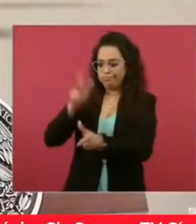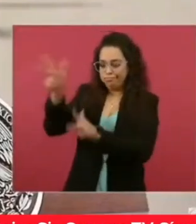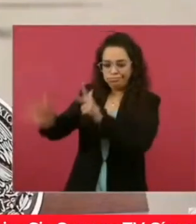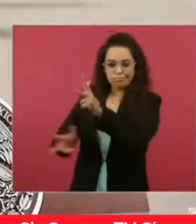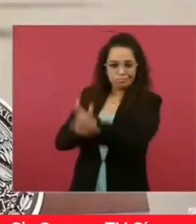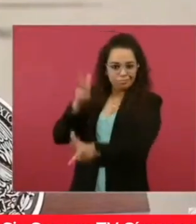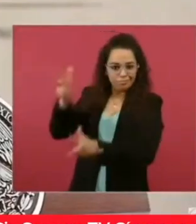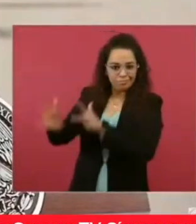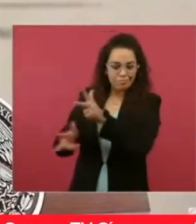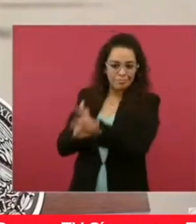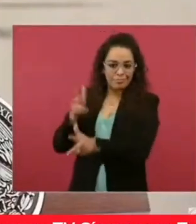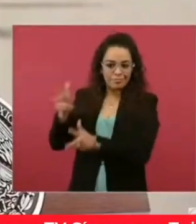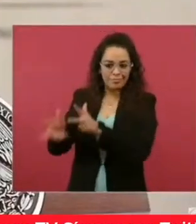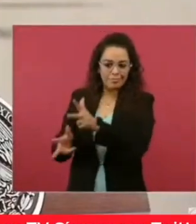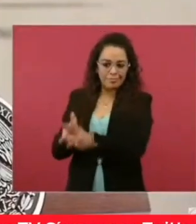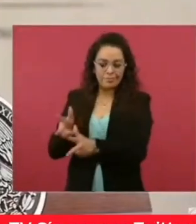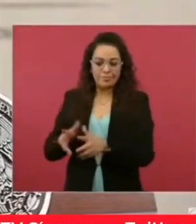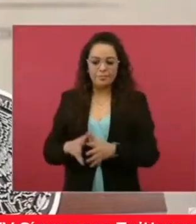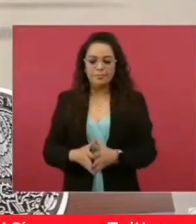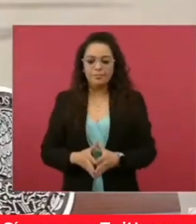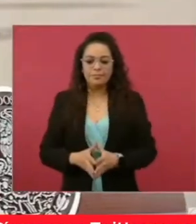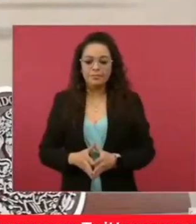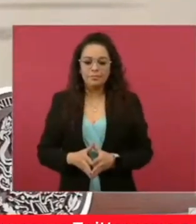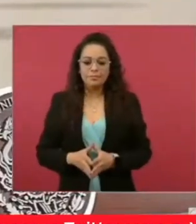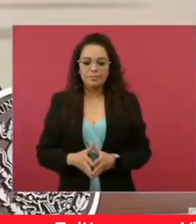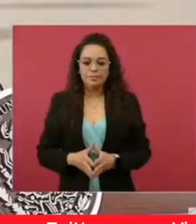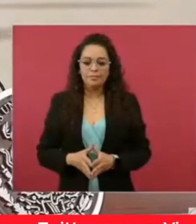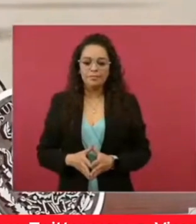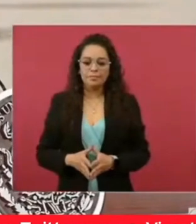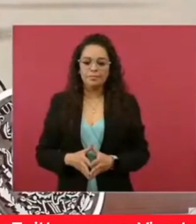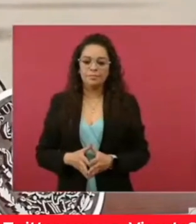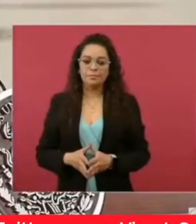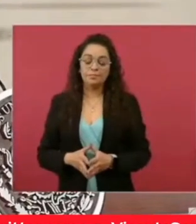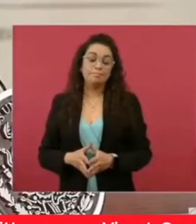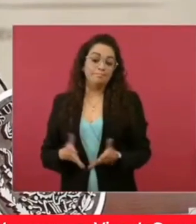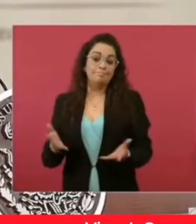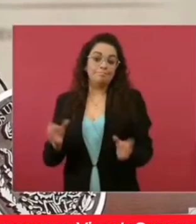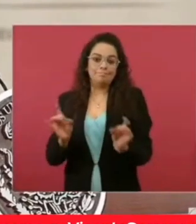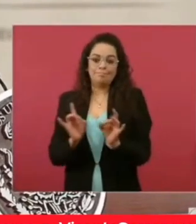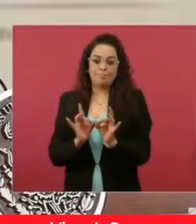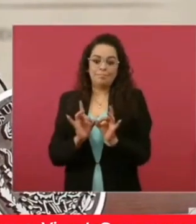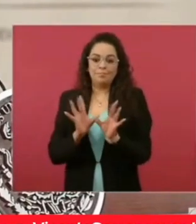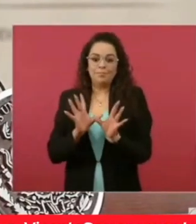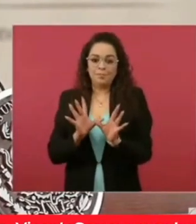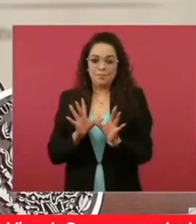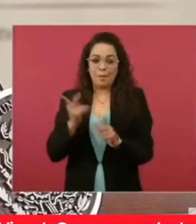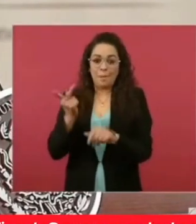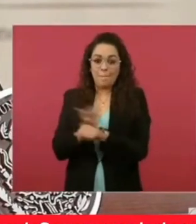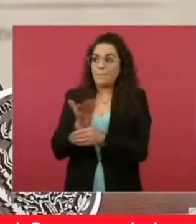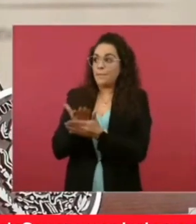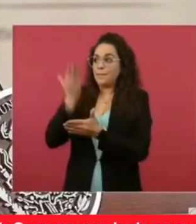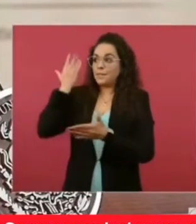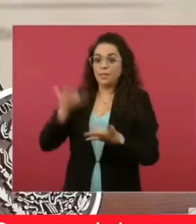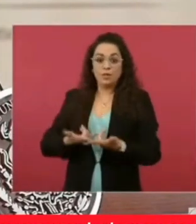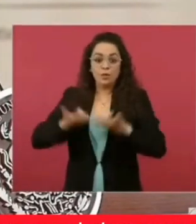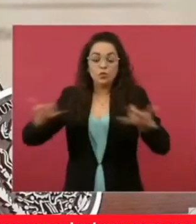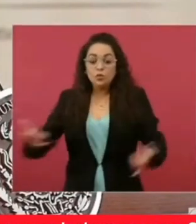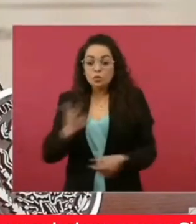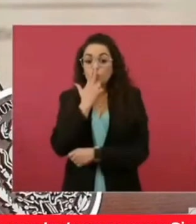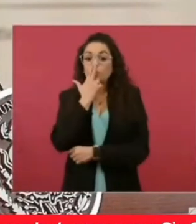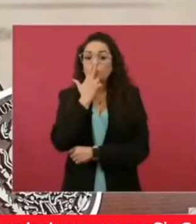lleva consigo el recuperar ese pasado histórico